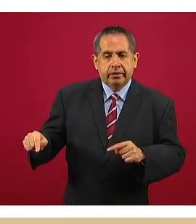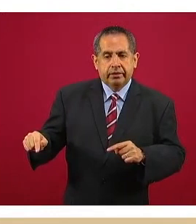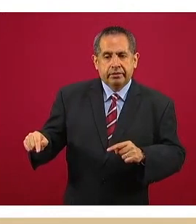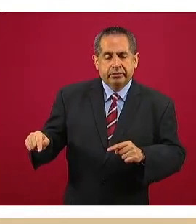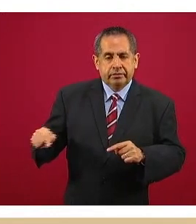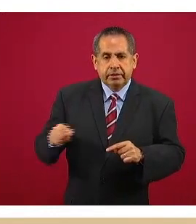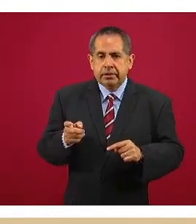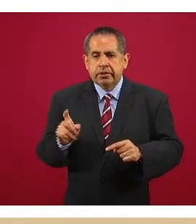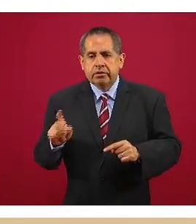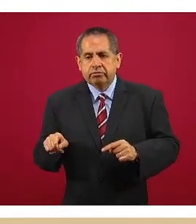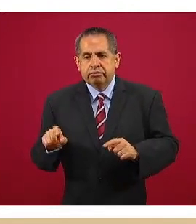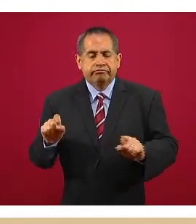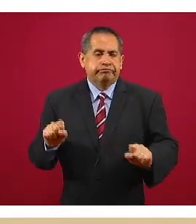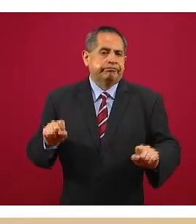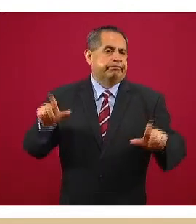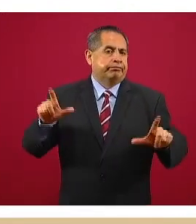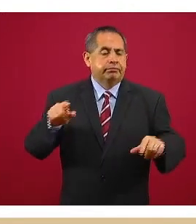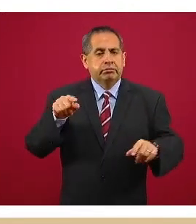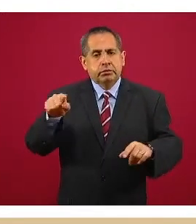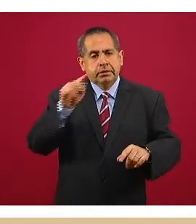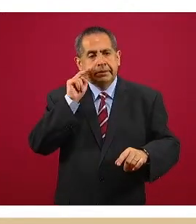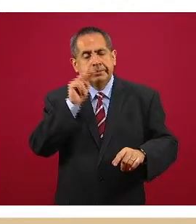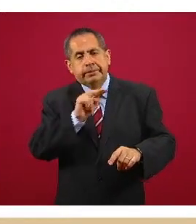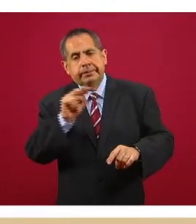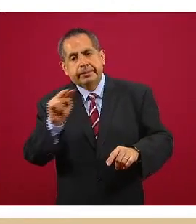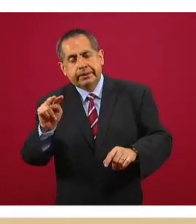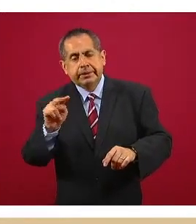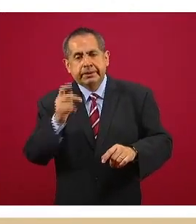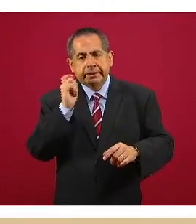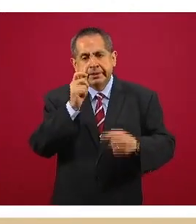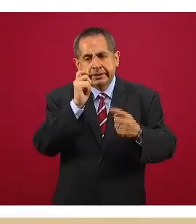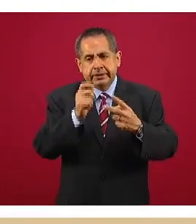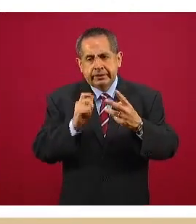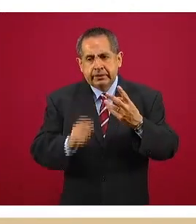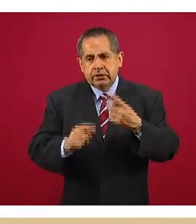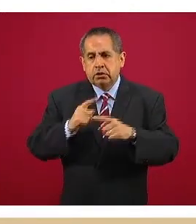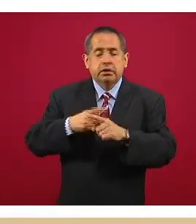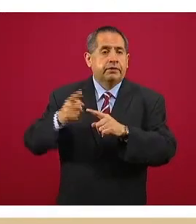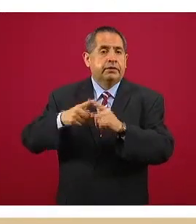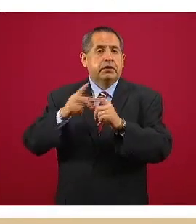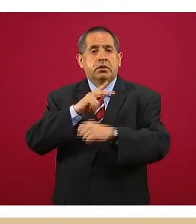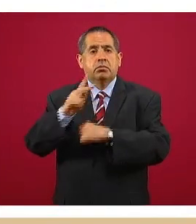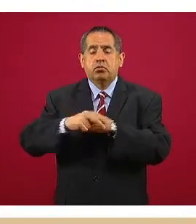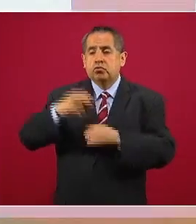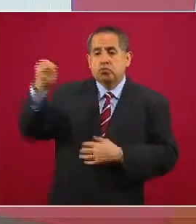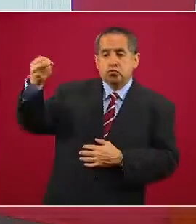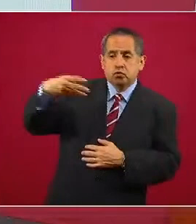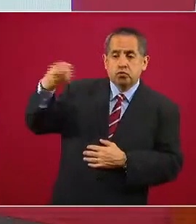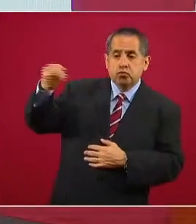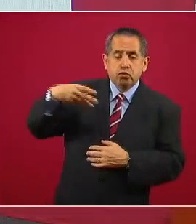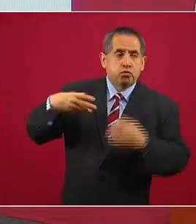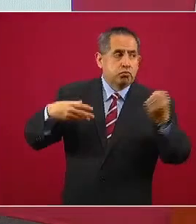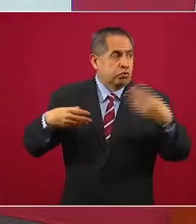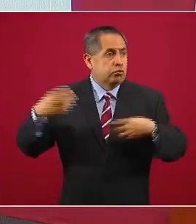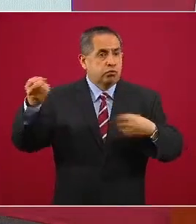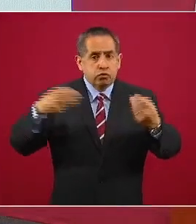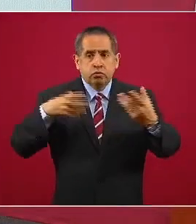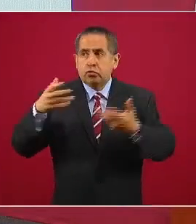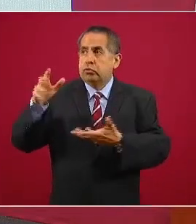transparencia.sre.gov.mx. Es una plataforma donde ustedes ya pueden consultar pues todas las donaciones que hemos recibido y qué destino han